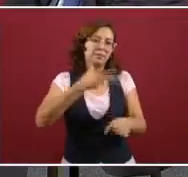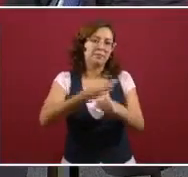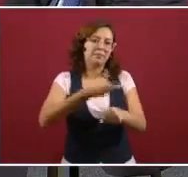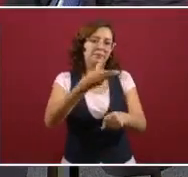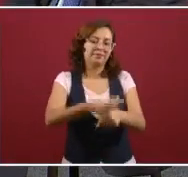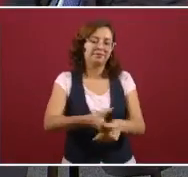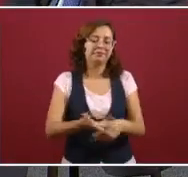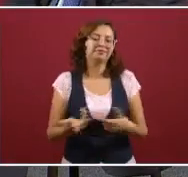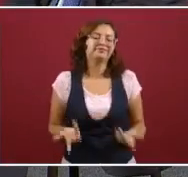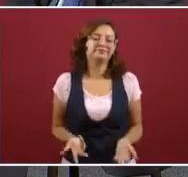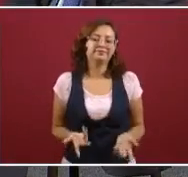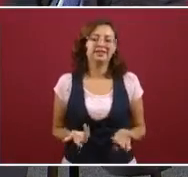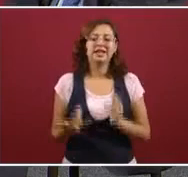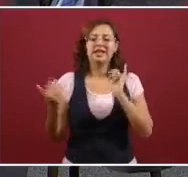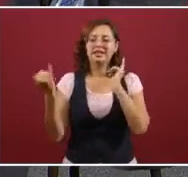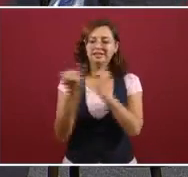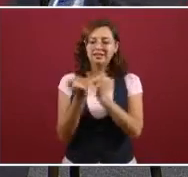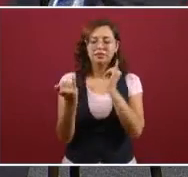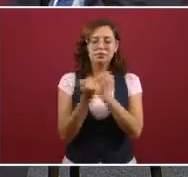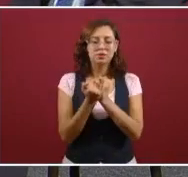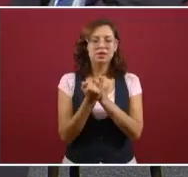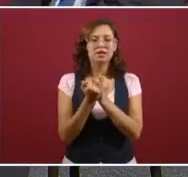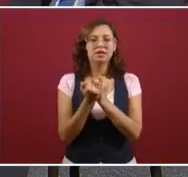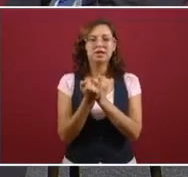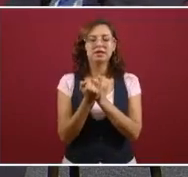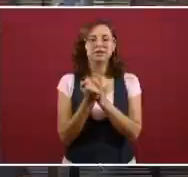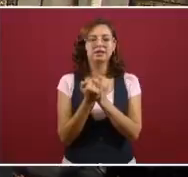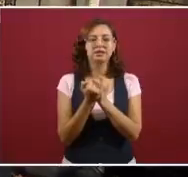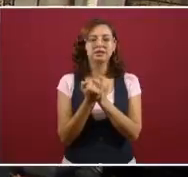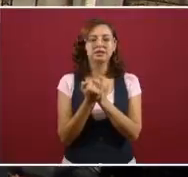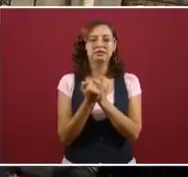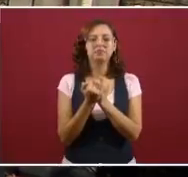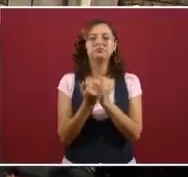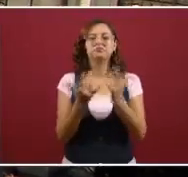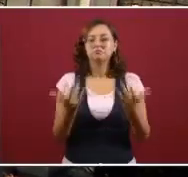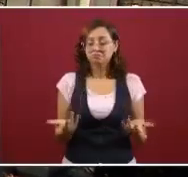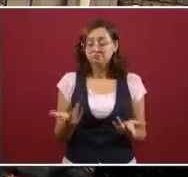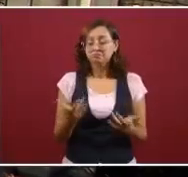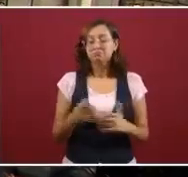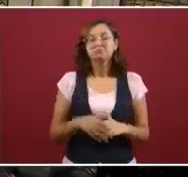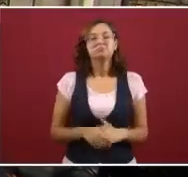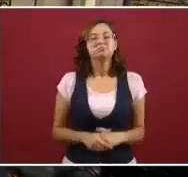Al mismo tiempo que estaba, lo voy a decir así,